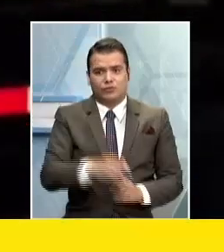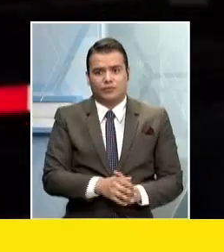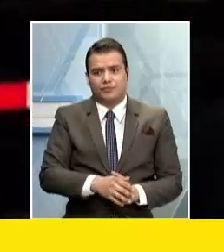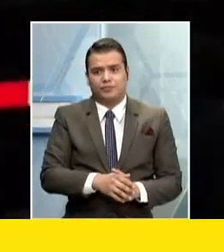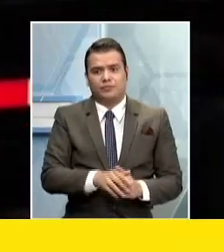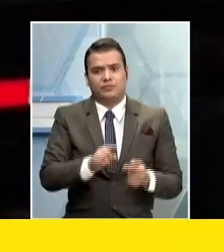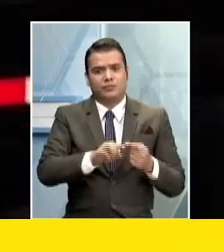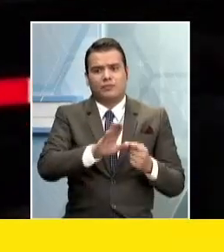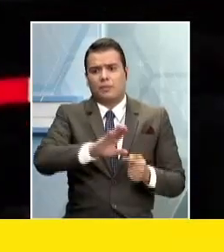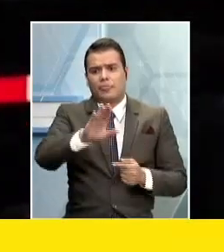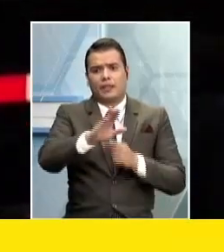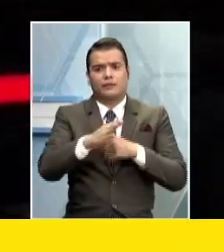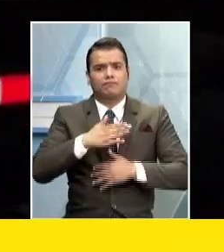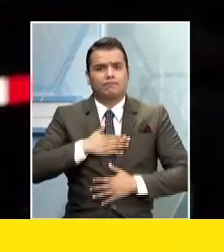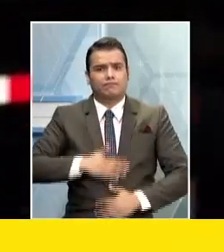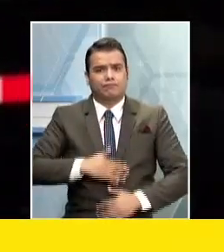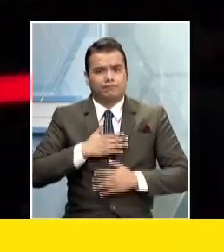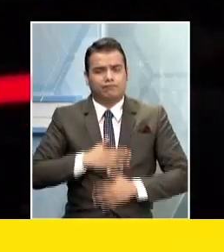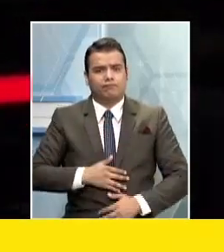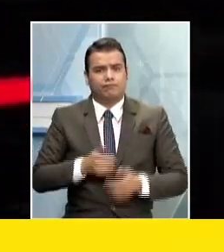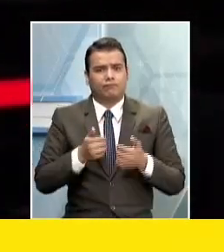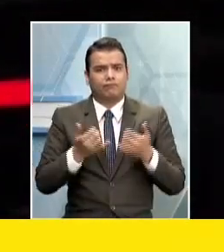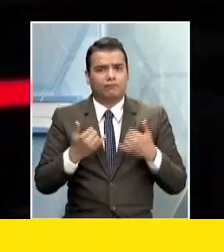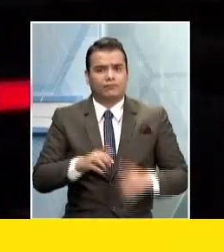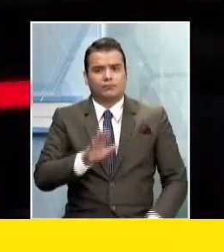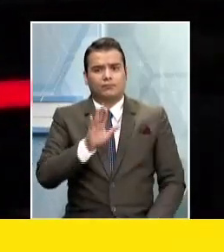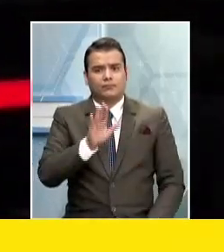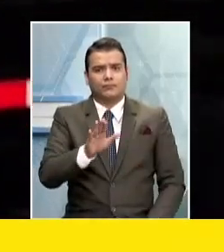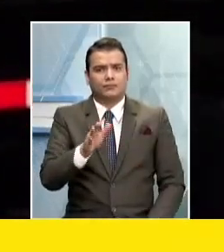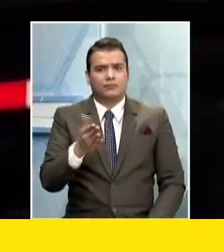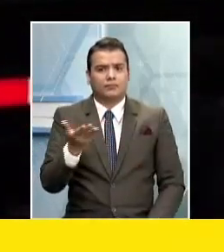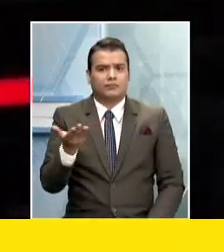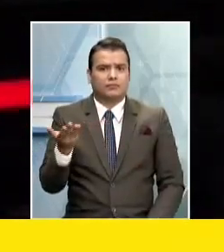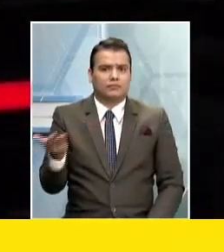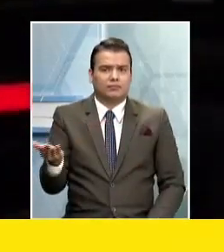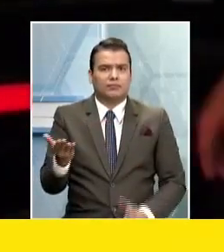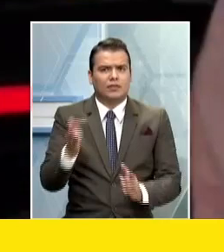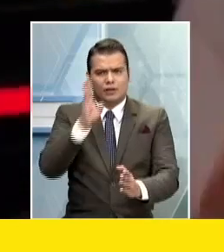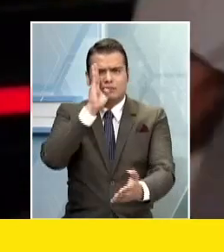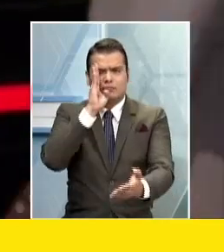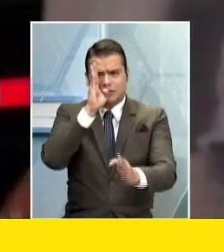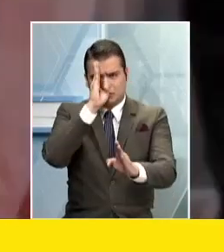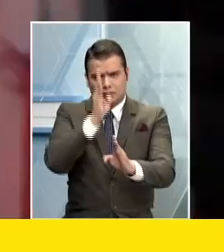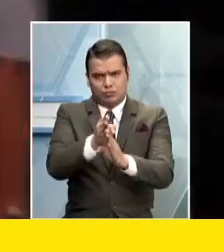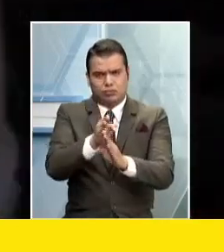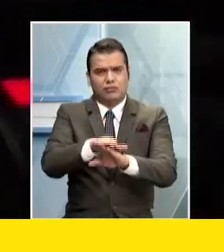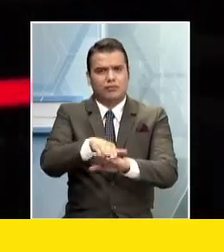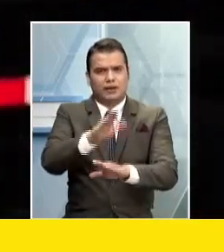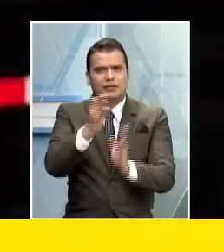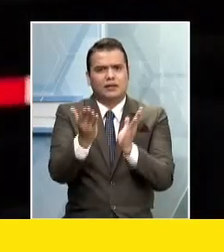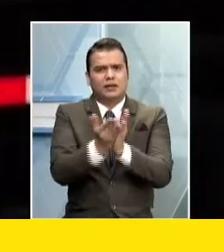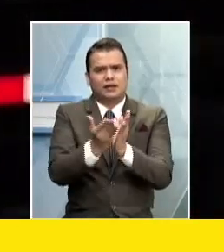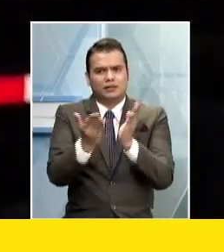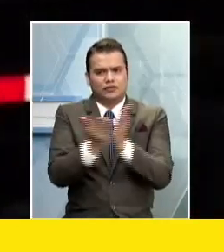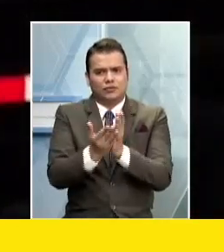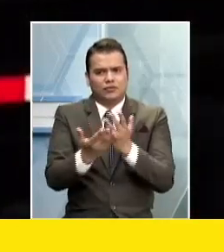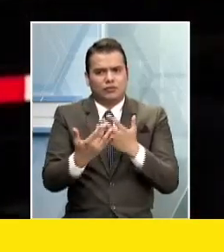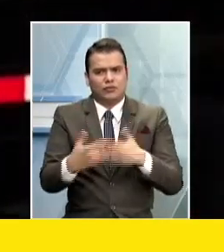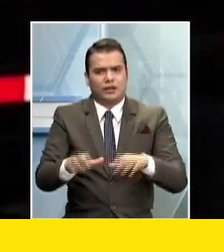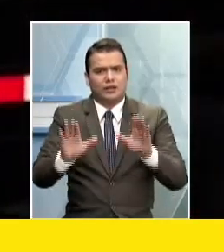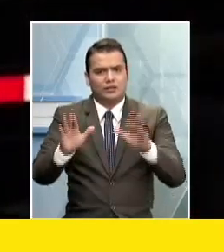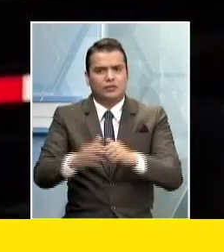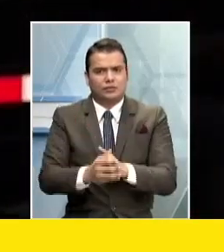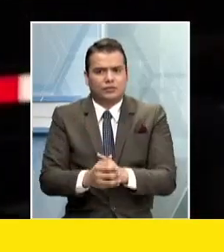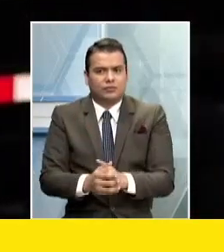muy tranquila, muy dedicada a su estudio, muy amable, era una niña